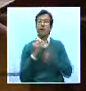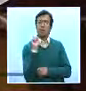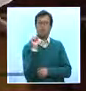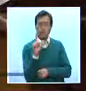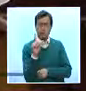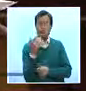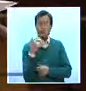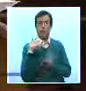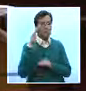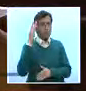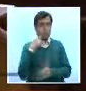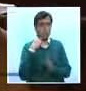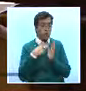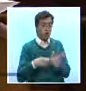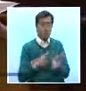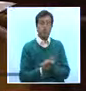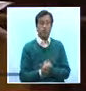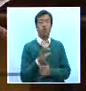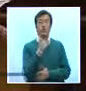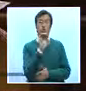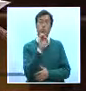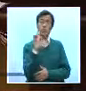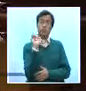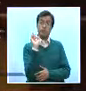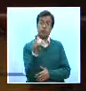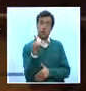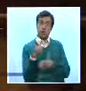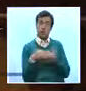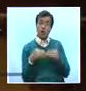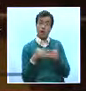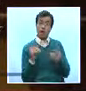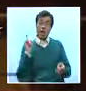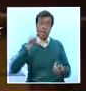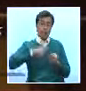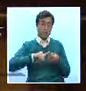Es decir, si yo recibo $900,000, hasta